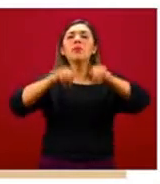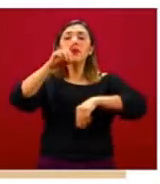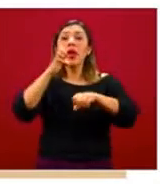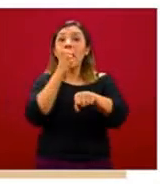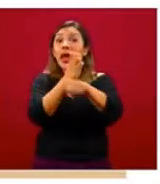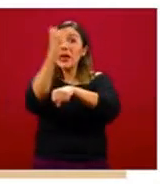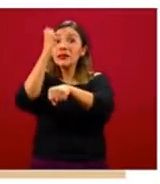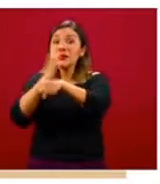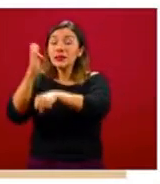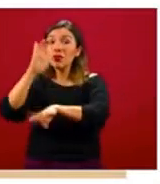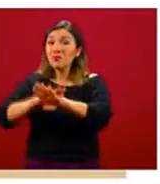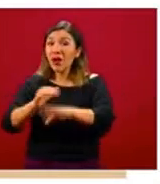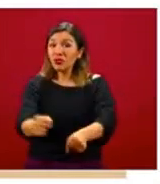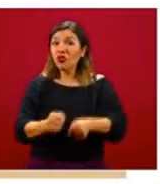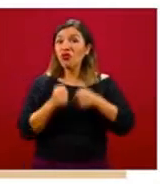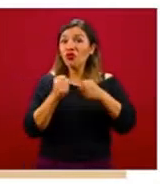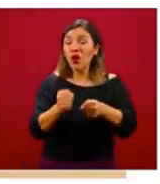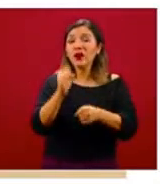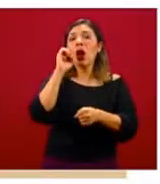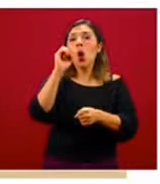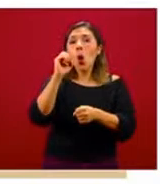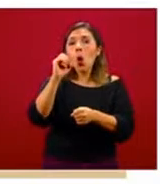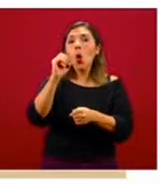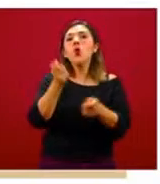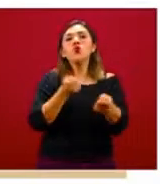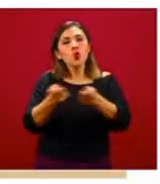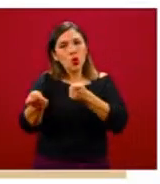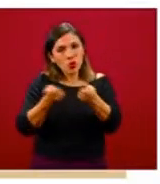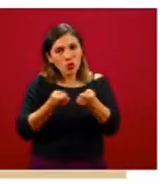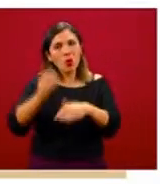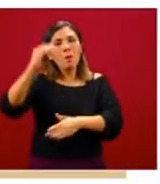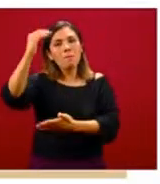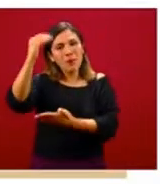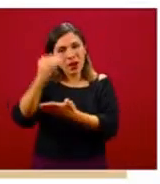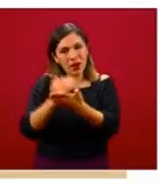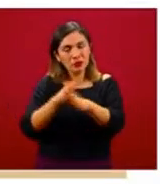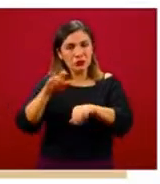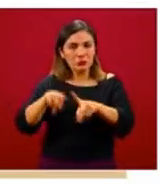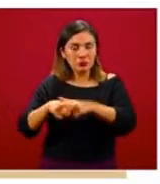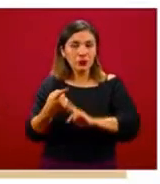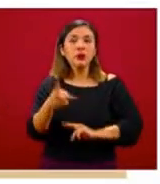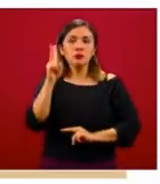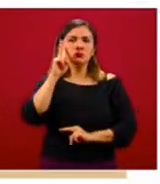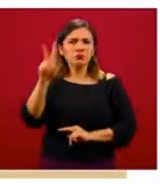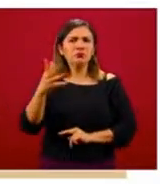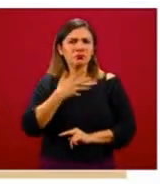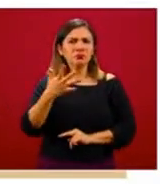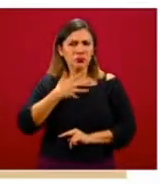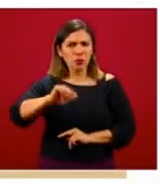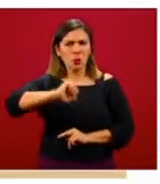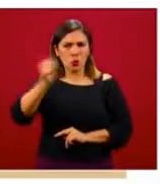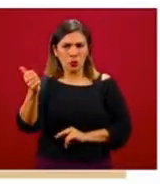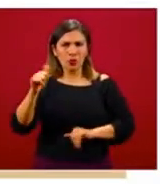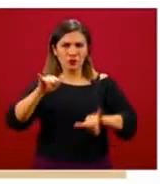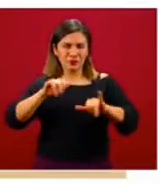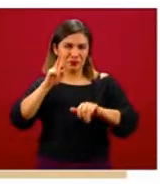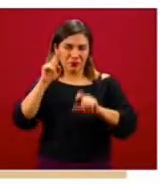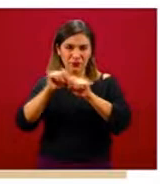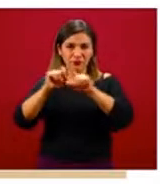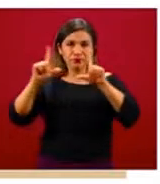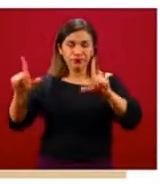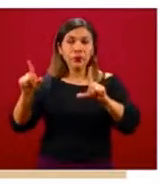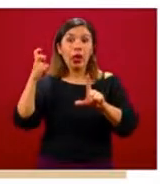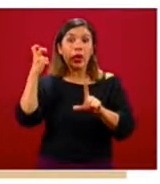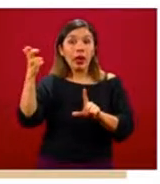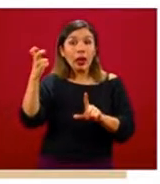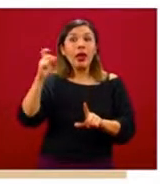entidad colors federativa se have gone intensifica lighter, o empieza a haber control or that de they la can epidemia. start having more Lo vemos, de control hecho, en in la the siguiente epidemic diapositiva, en donde for